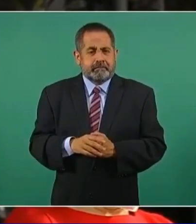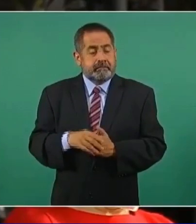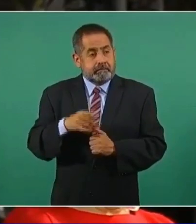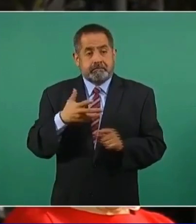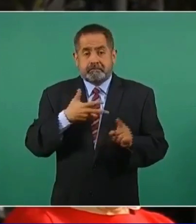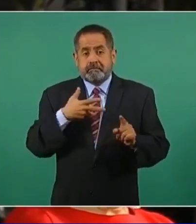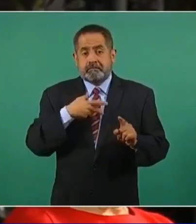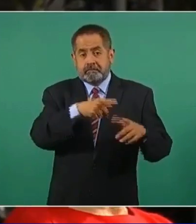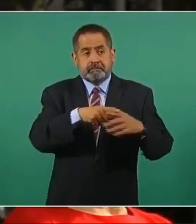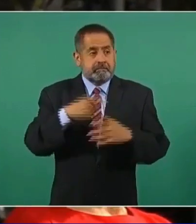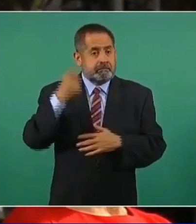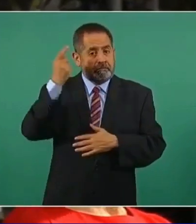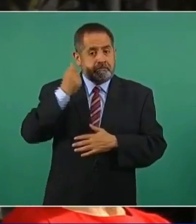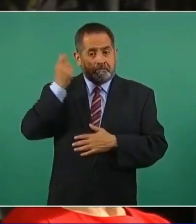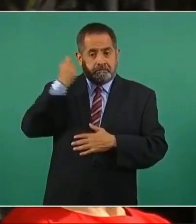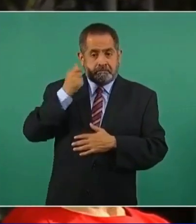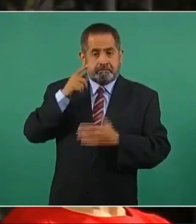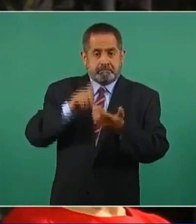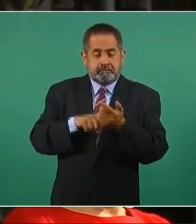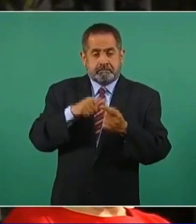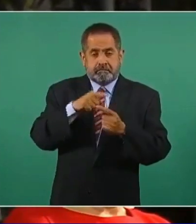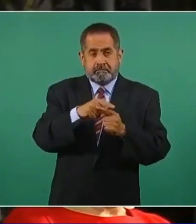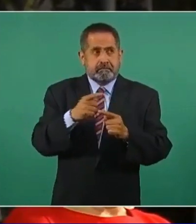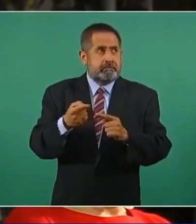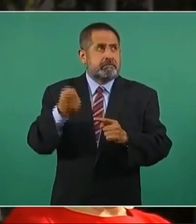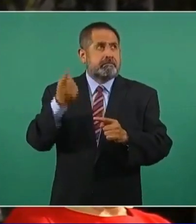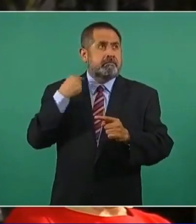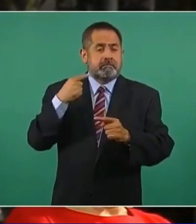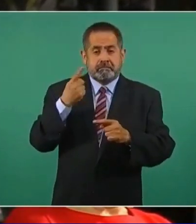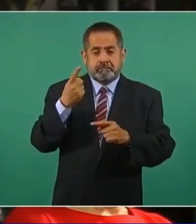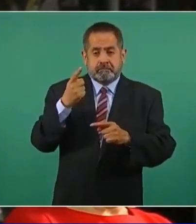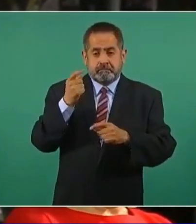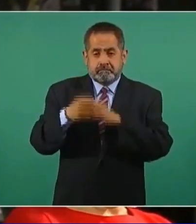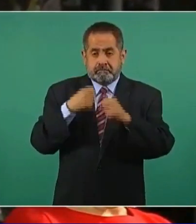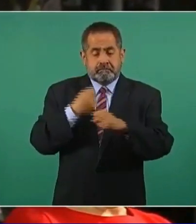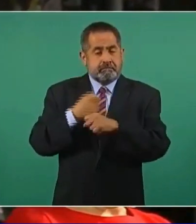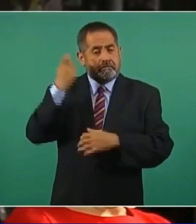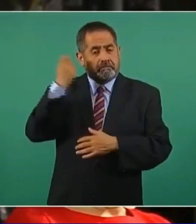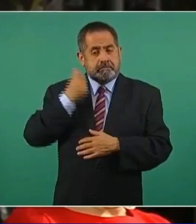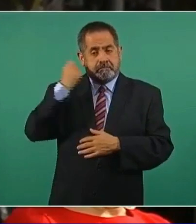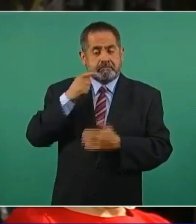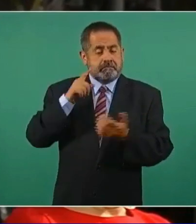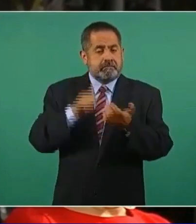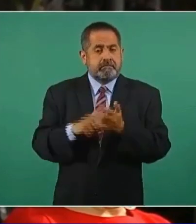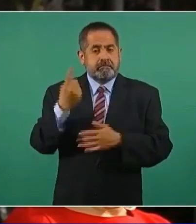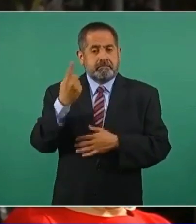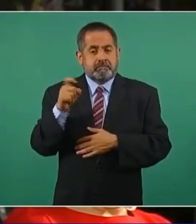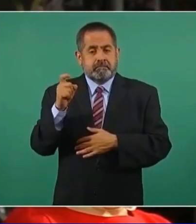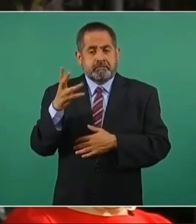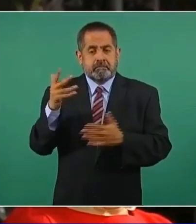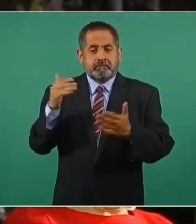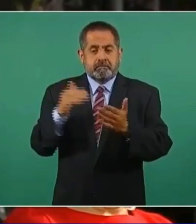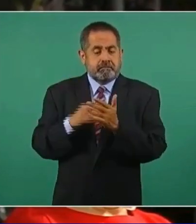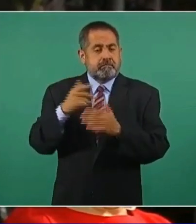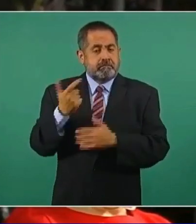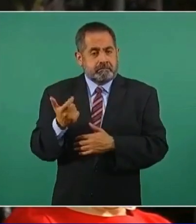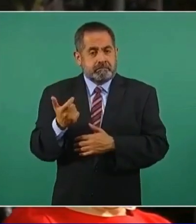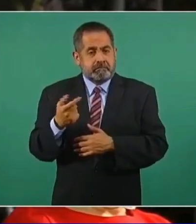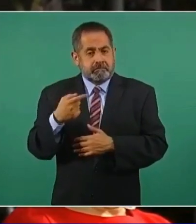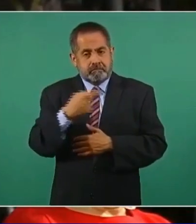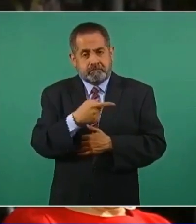tiene una pensión, hace más de 20 años que la cobra, como de 150,000